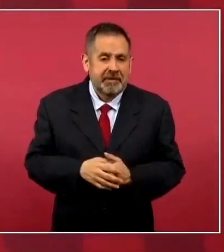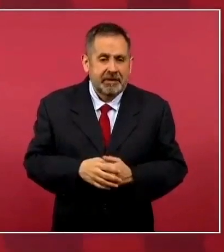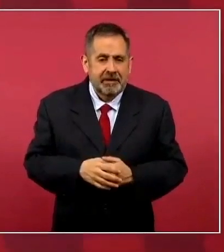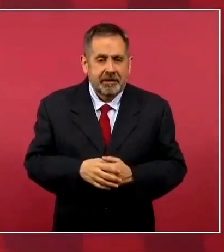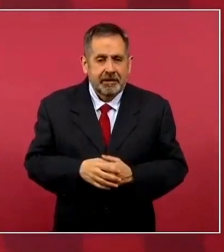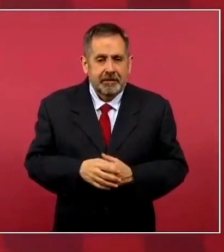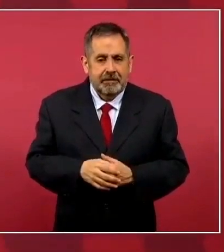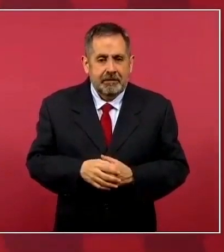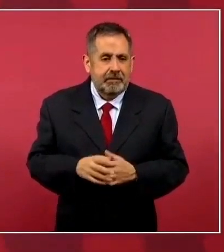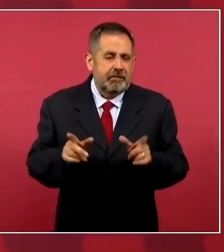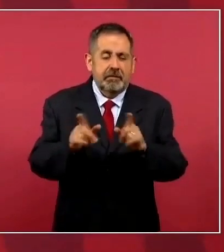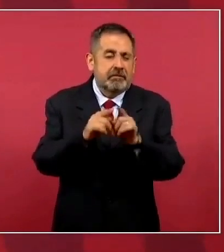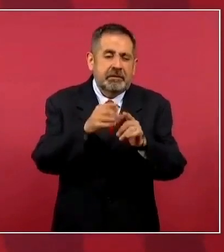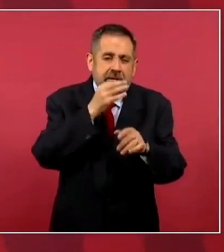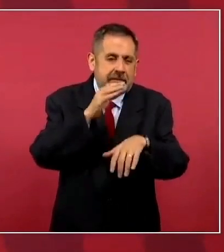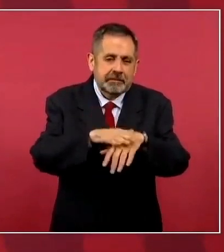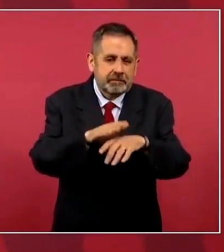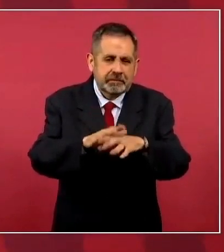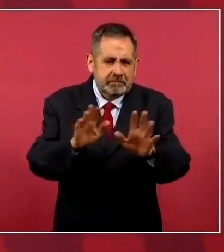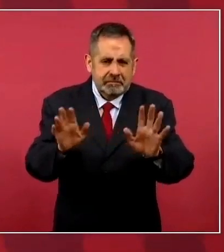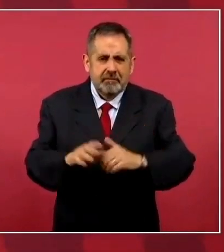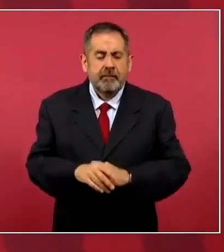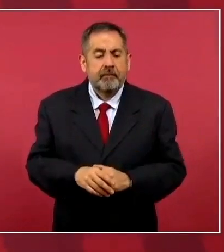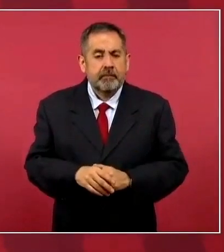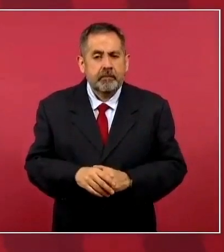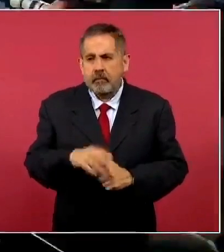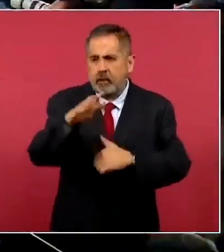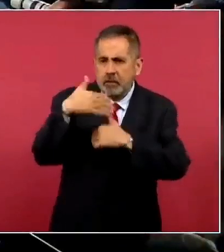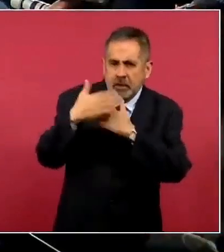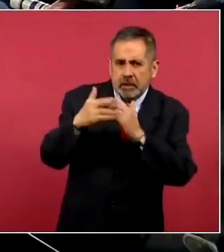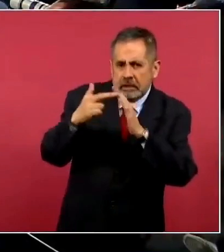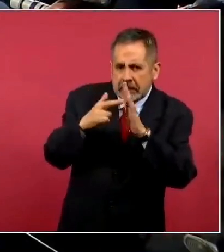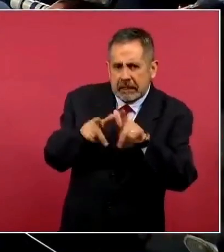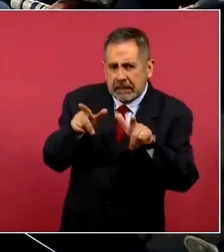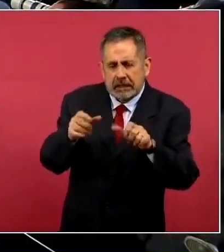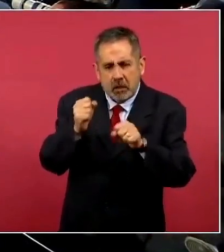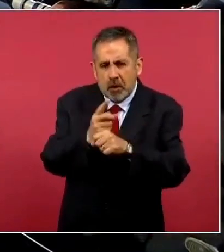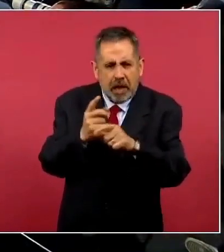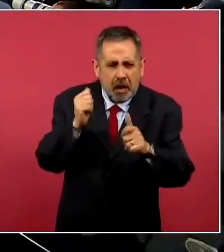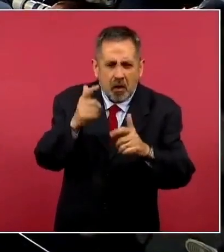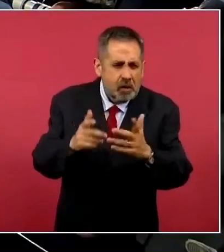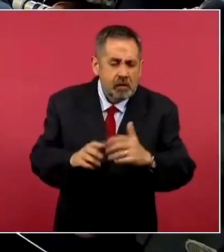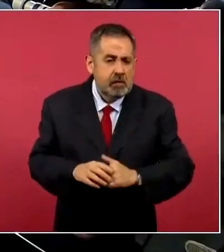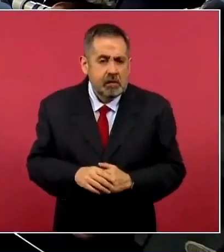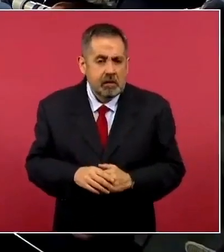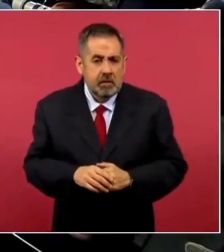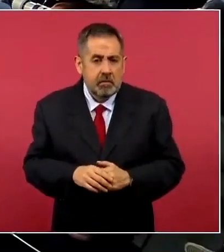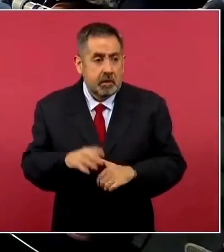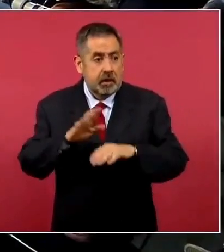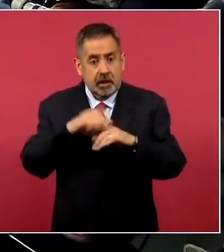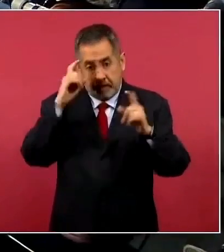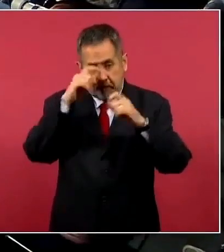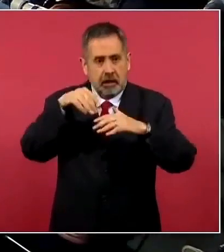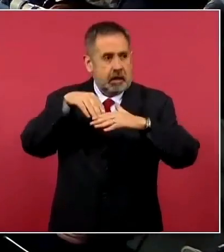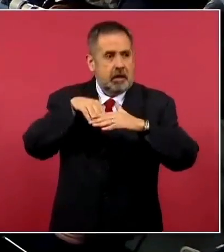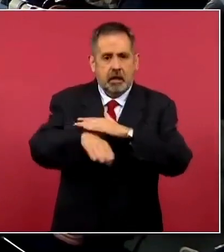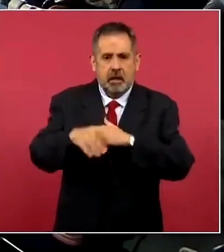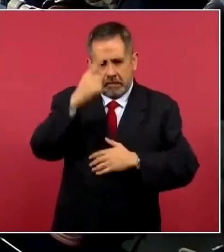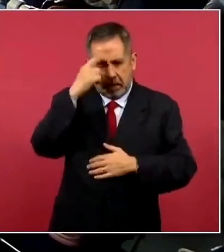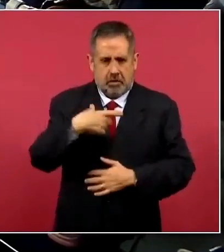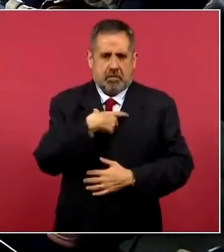pues ya con eso. ¿Pero no se revisará algún protocolo de seguridad? Porque, bueno, es difícil de entrar, a nosotros